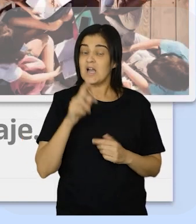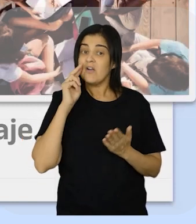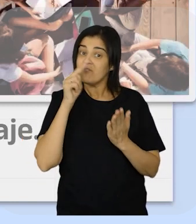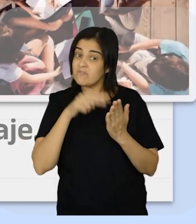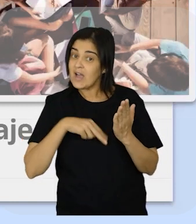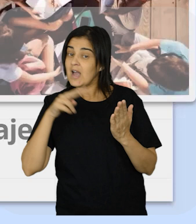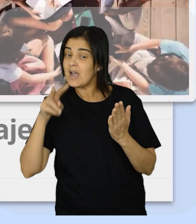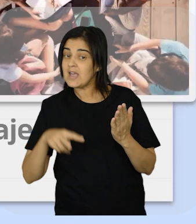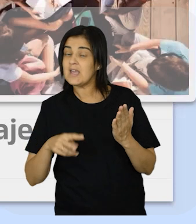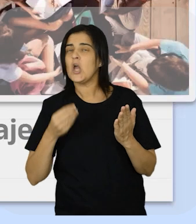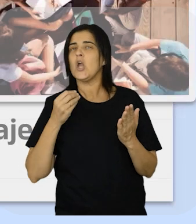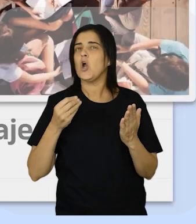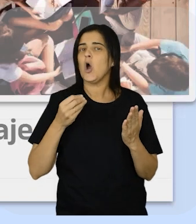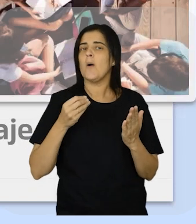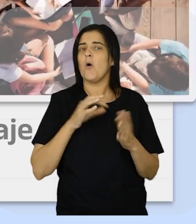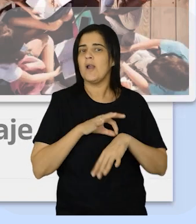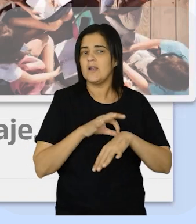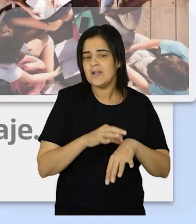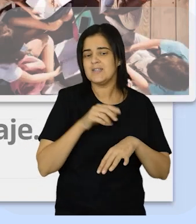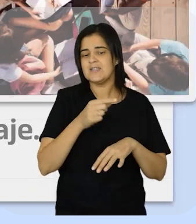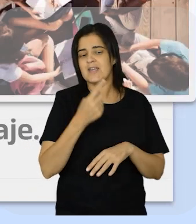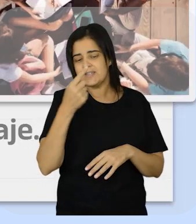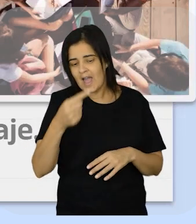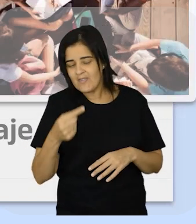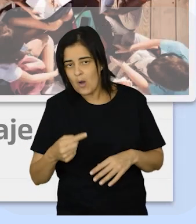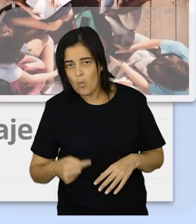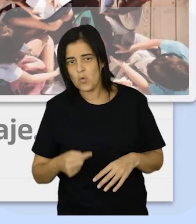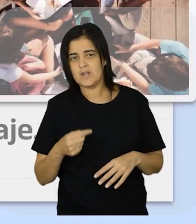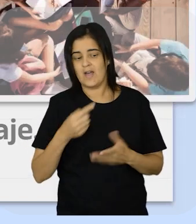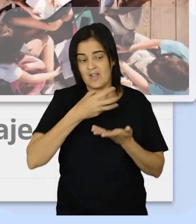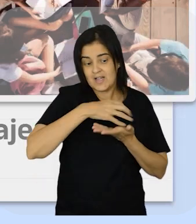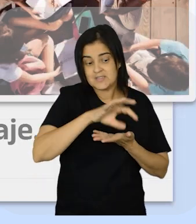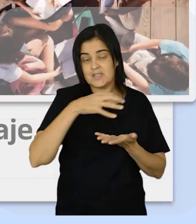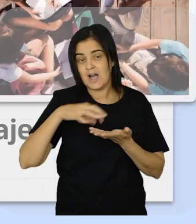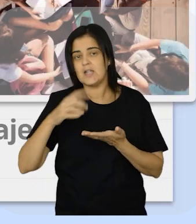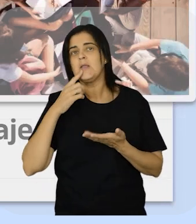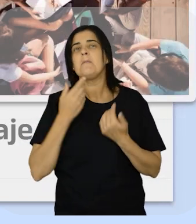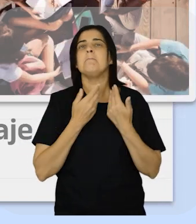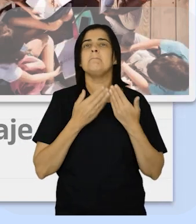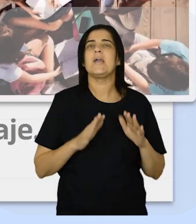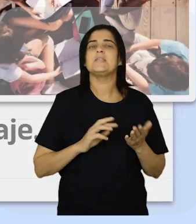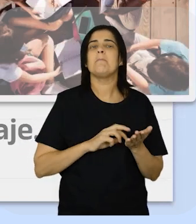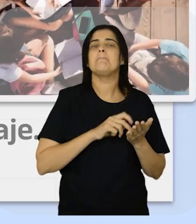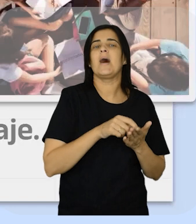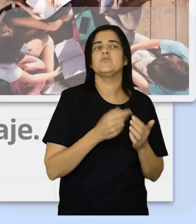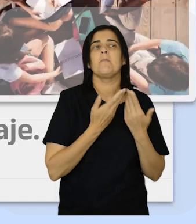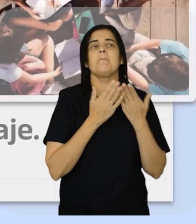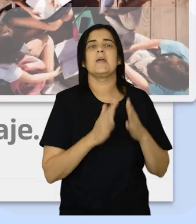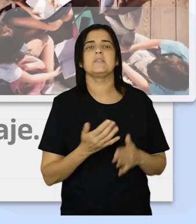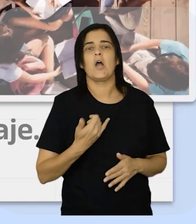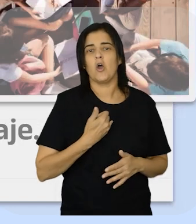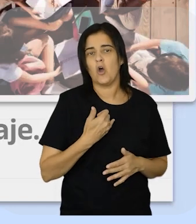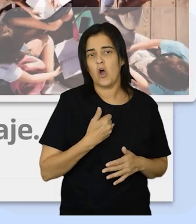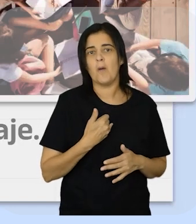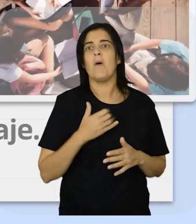los descriptores de cada uno de esas áreas hablan de primeros pasos, estás caminando, estás